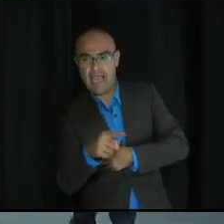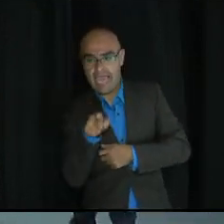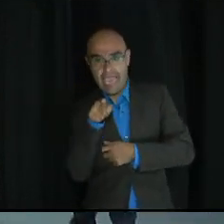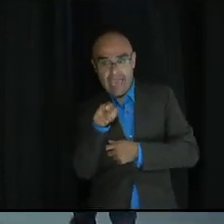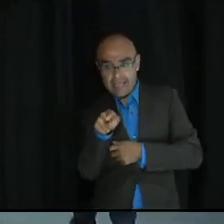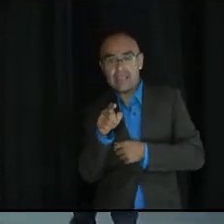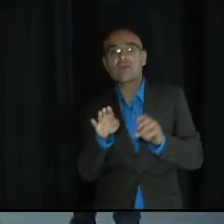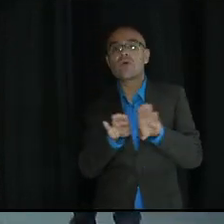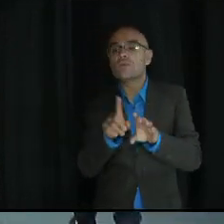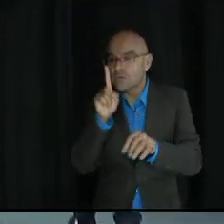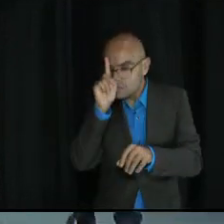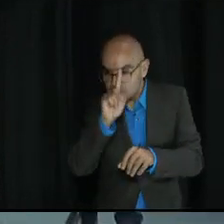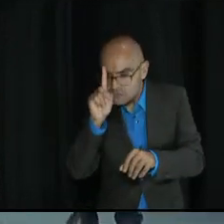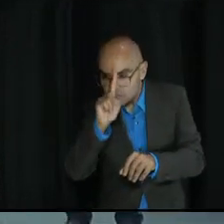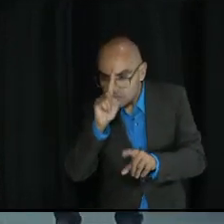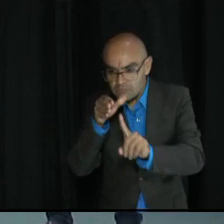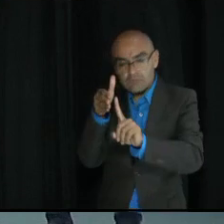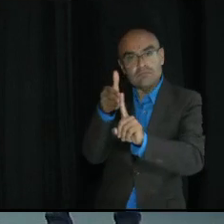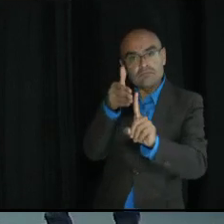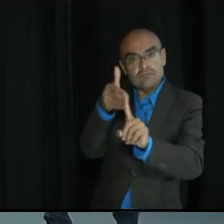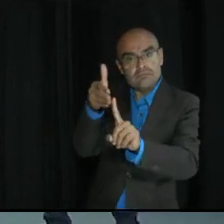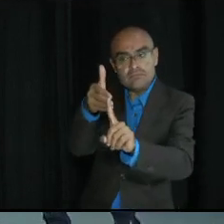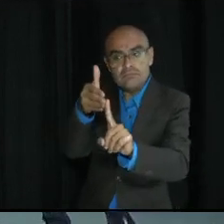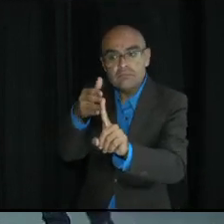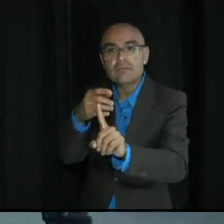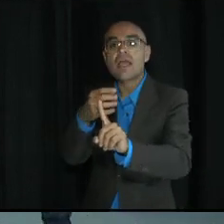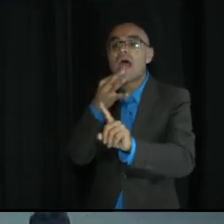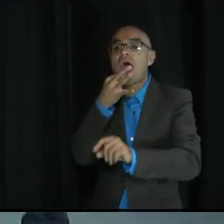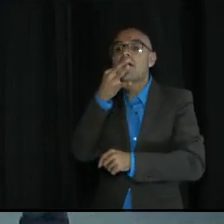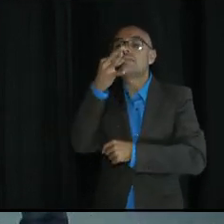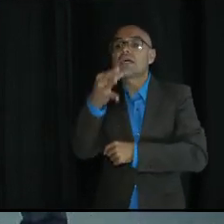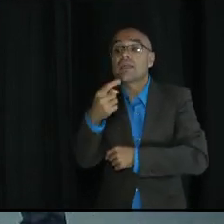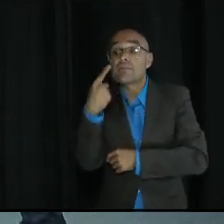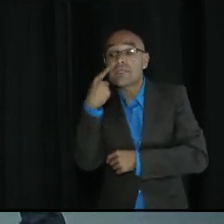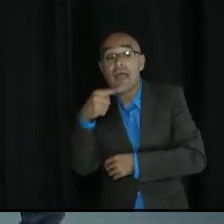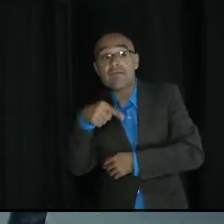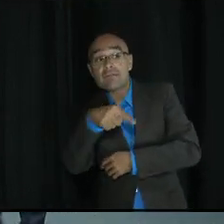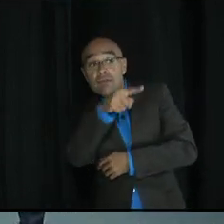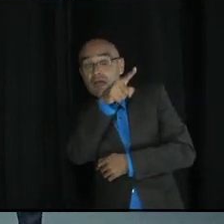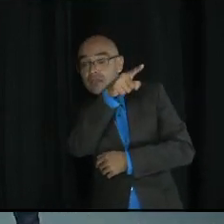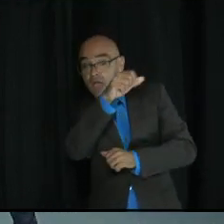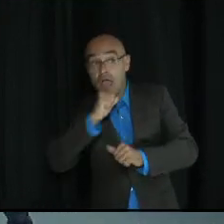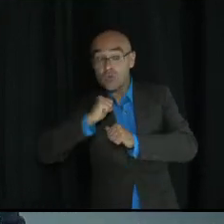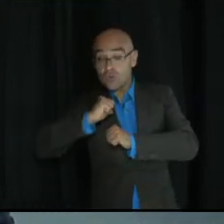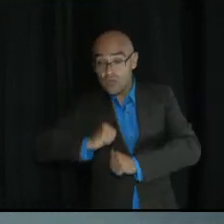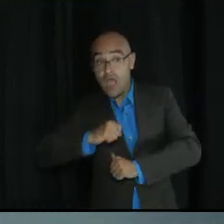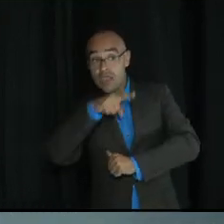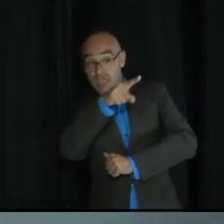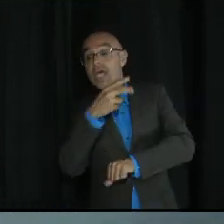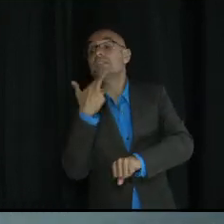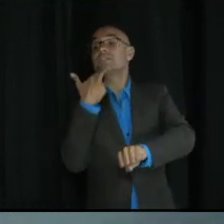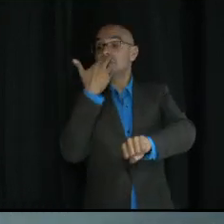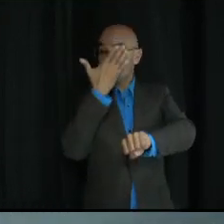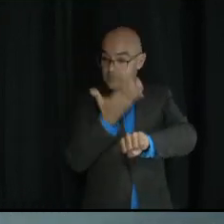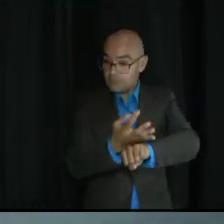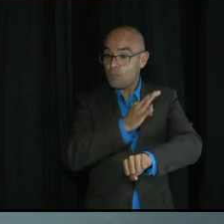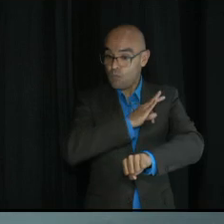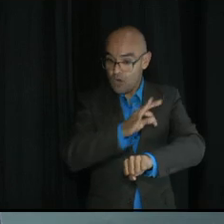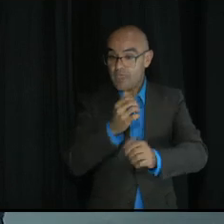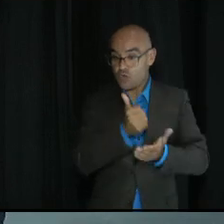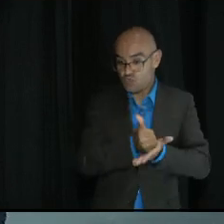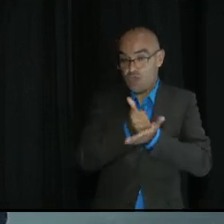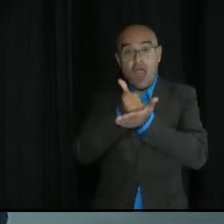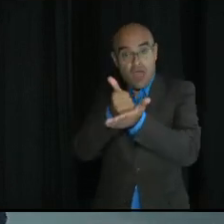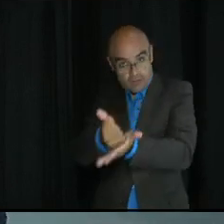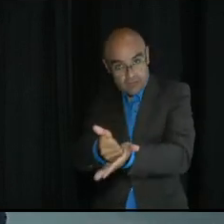sustentar. ¿Cuál autoridad sí sería la competente para atender el llamado que esta persona nos está haciendo, ya